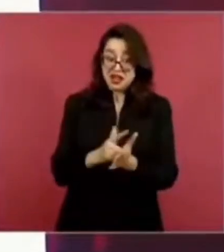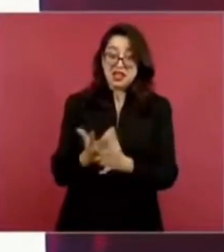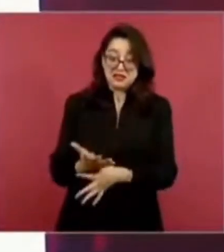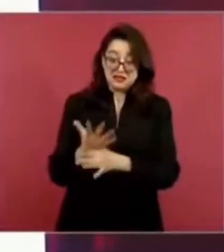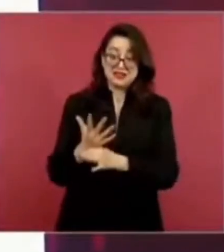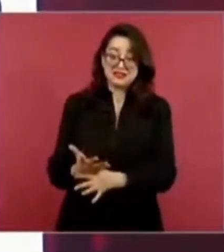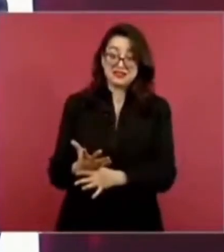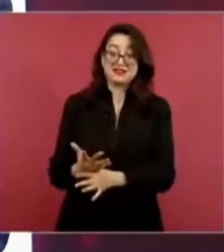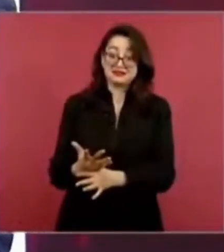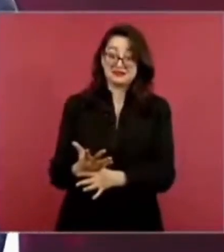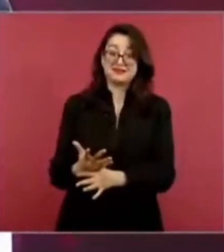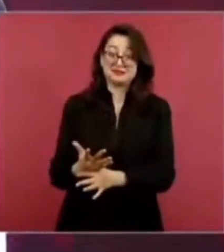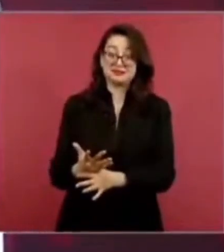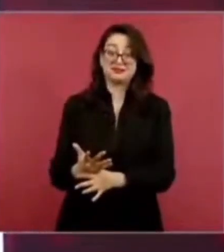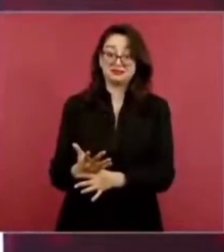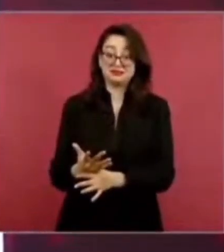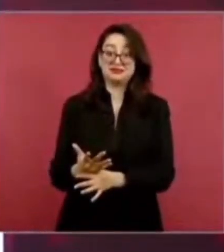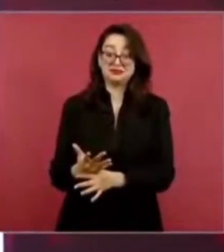si